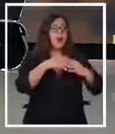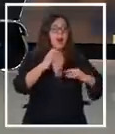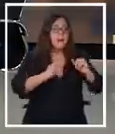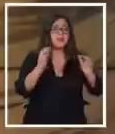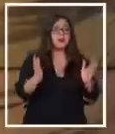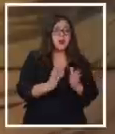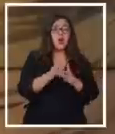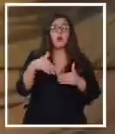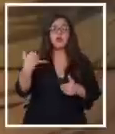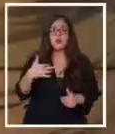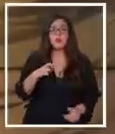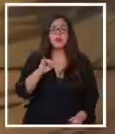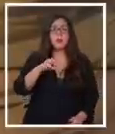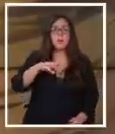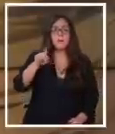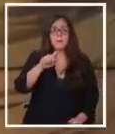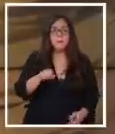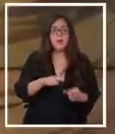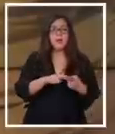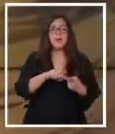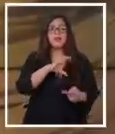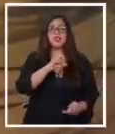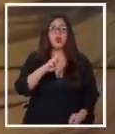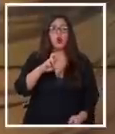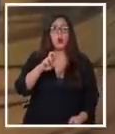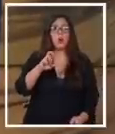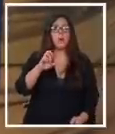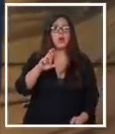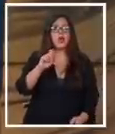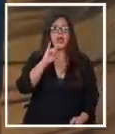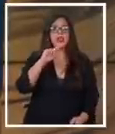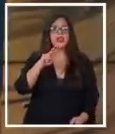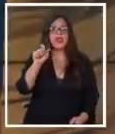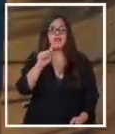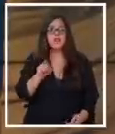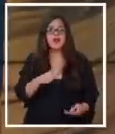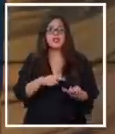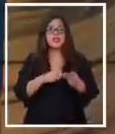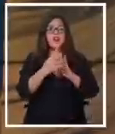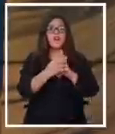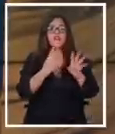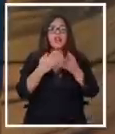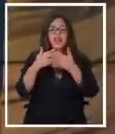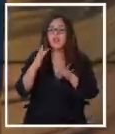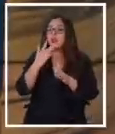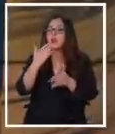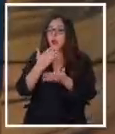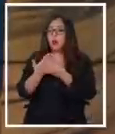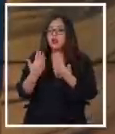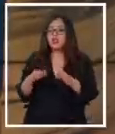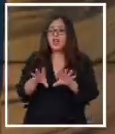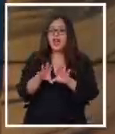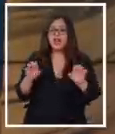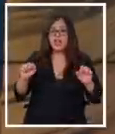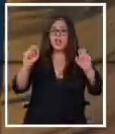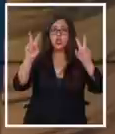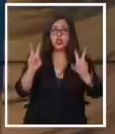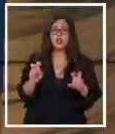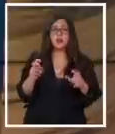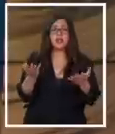importancia de las pymes de las cooperativas de las ferias libres porque en la medida en que logremos tener un colchón